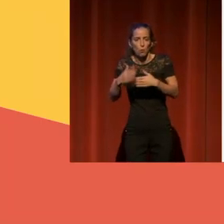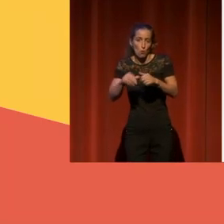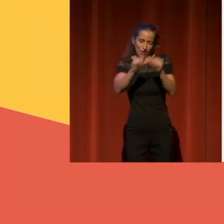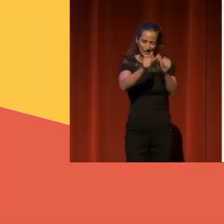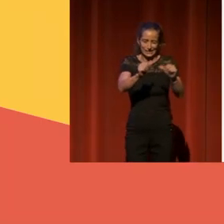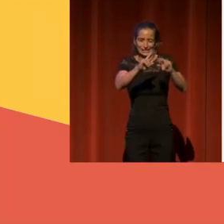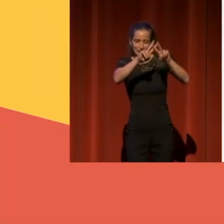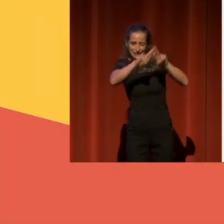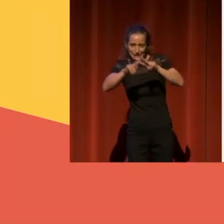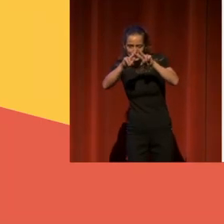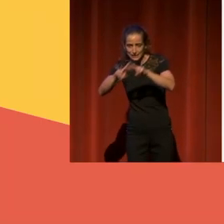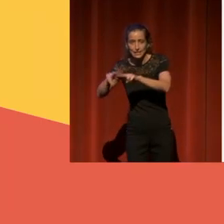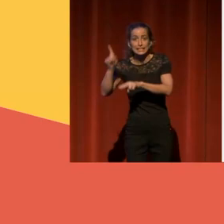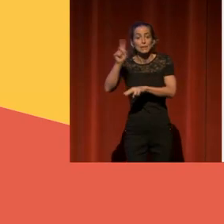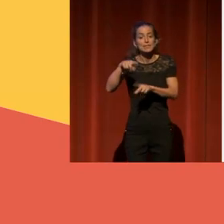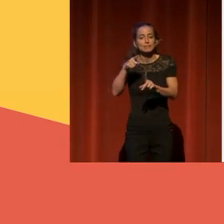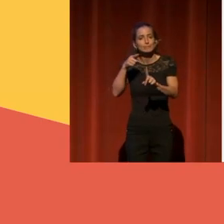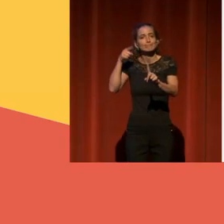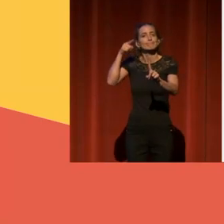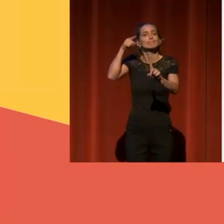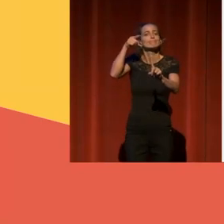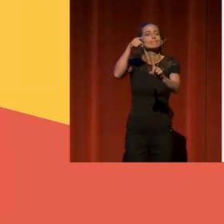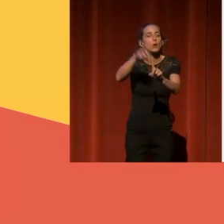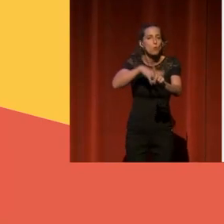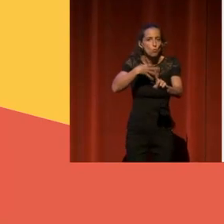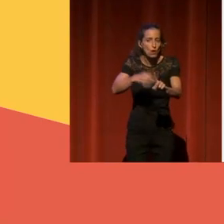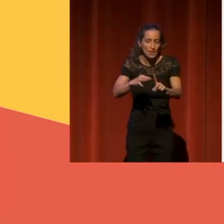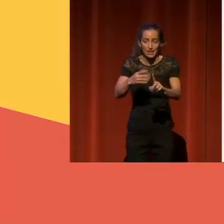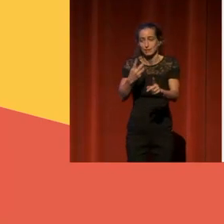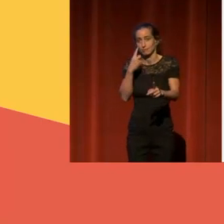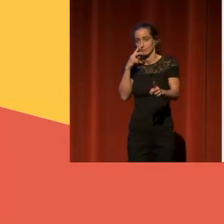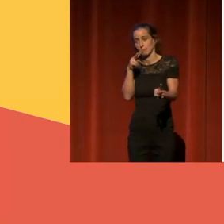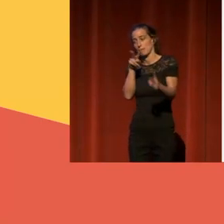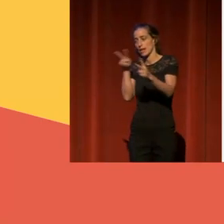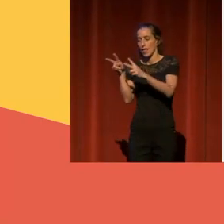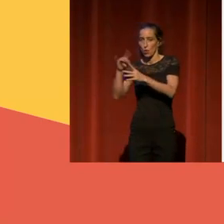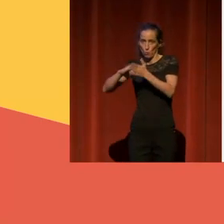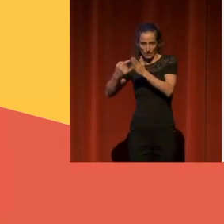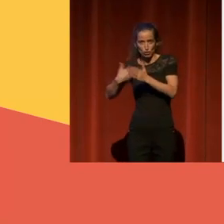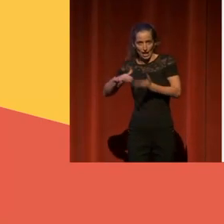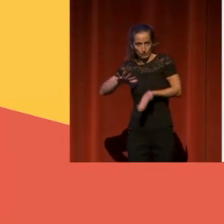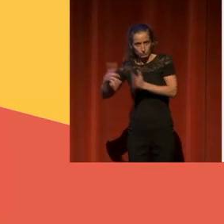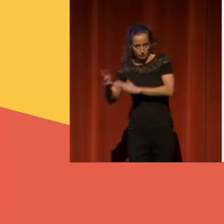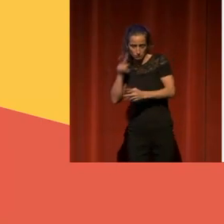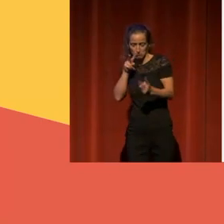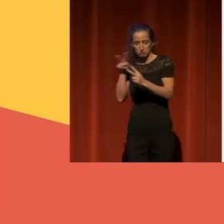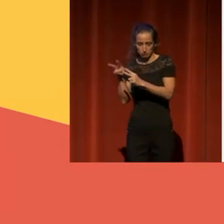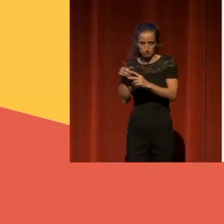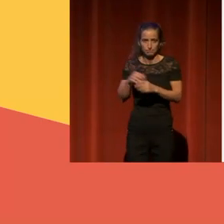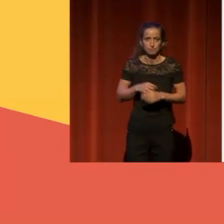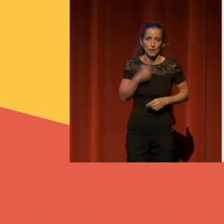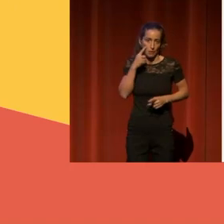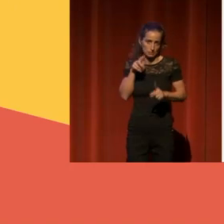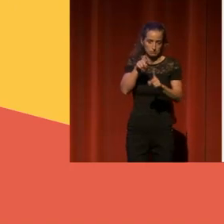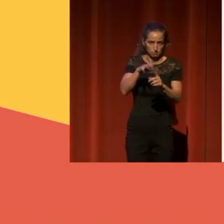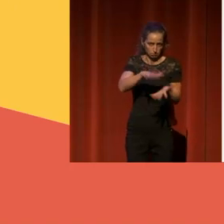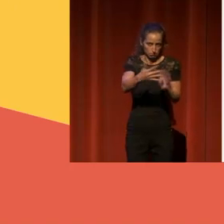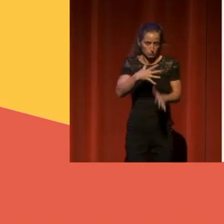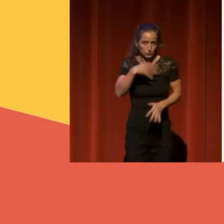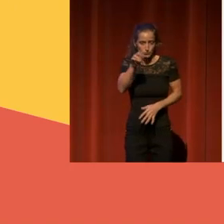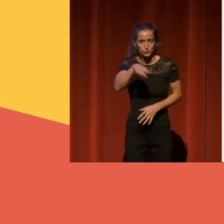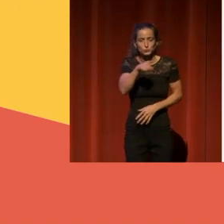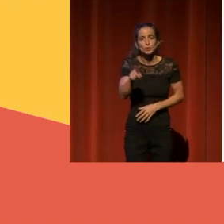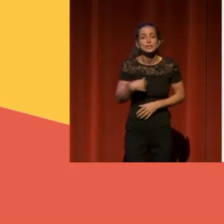cuál es su alcance? Con el estudio de programas reales ejecutados. La exploración de los modelos seleccionados ha permitido comprobar